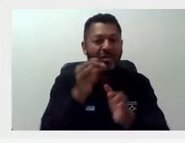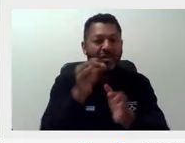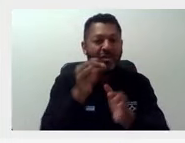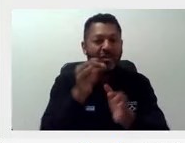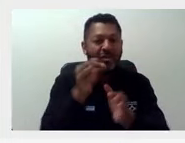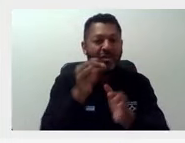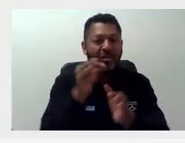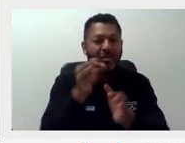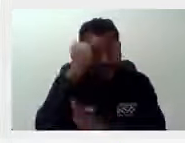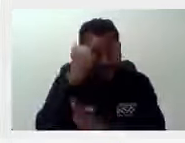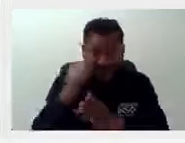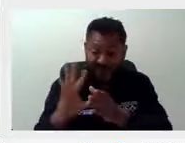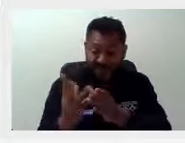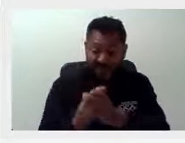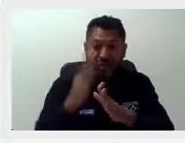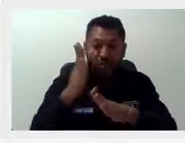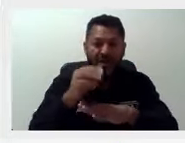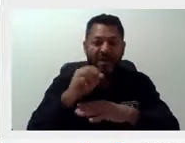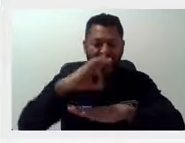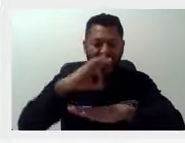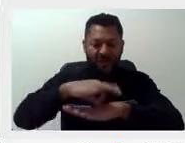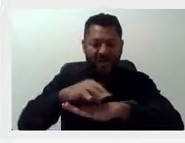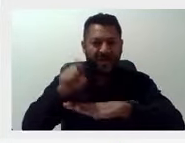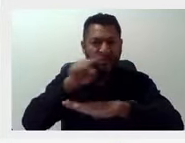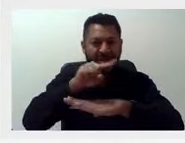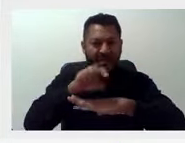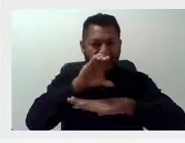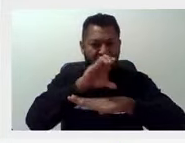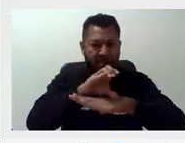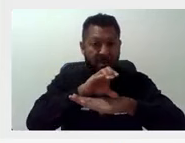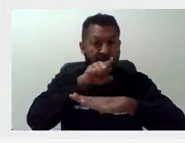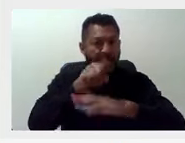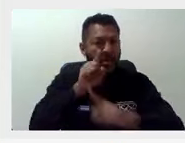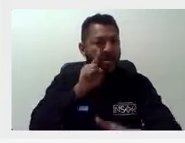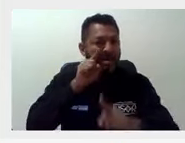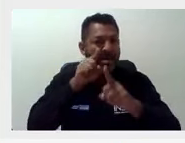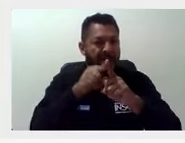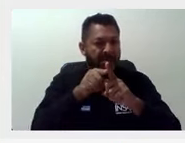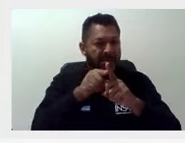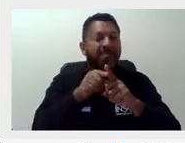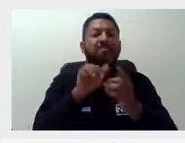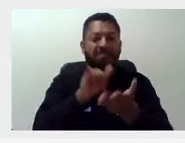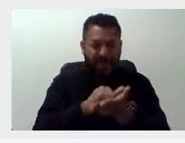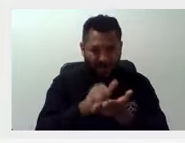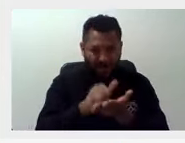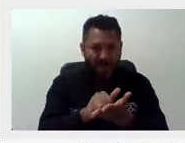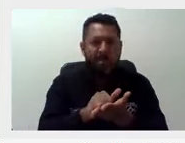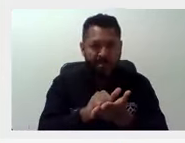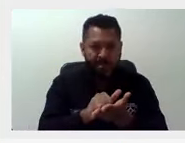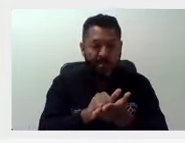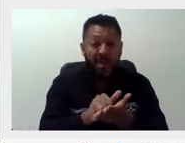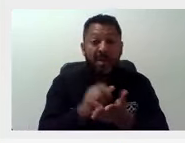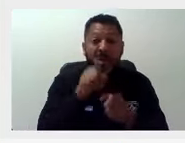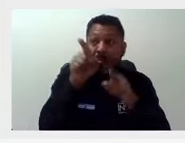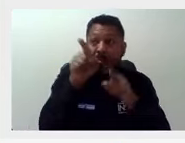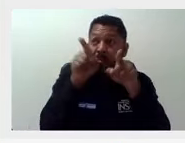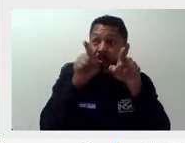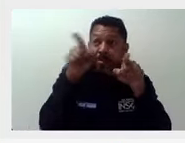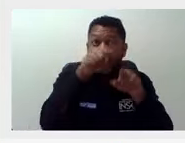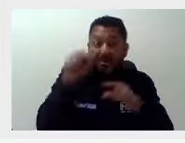que tiene la Fundación Santa Rita de Concha y que busca precisamente hacer esto: llegar a esos maestros que